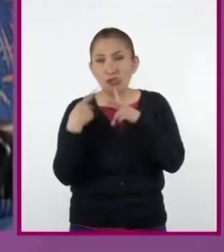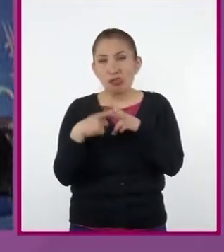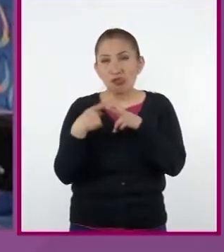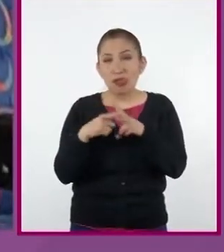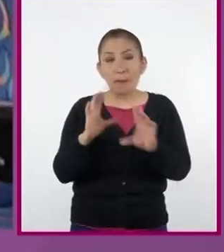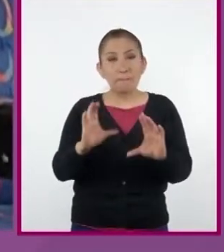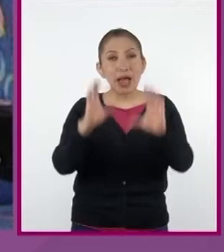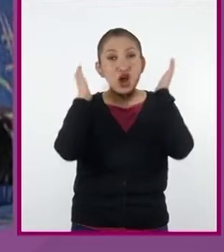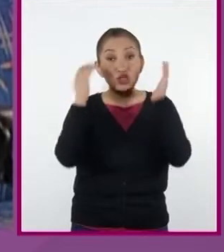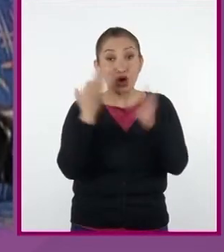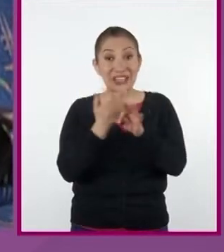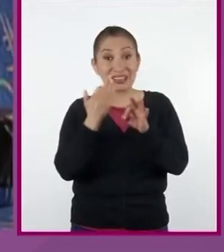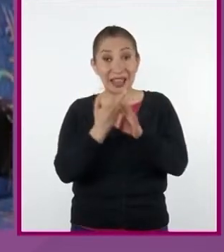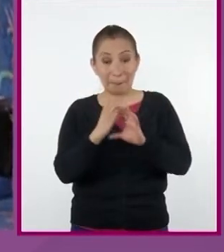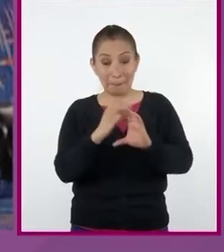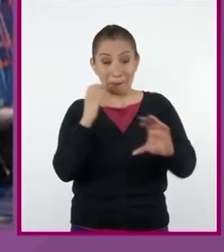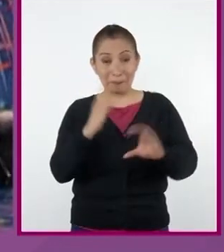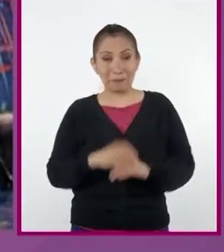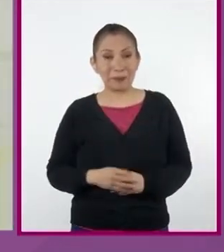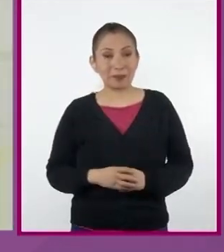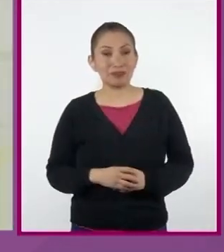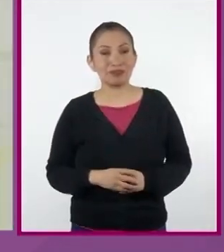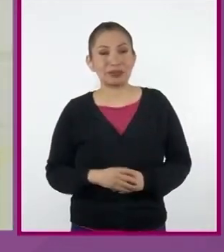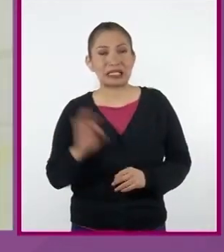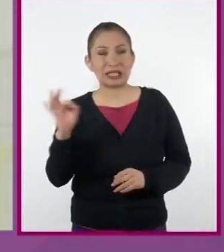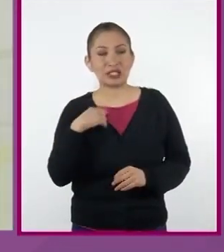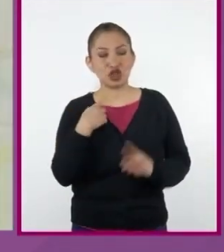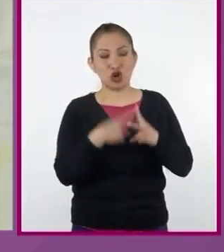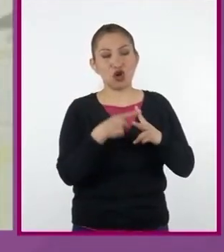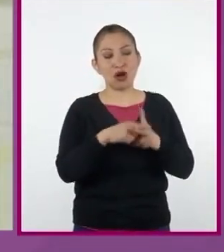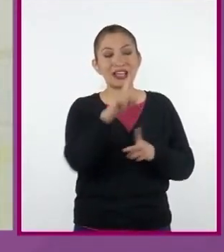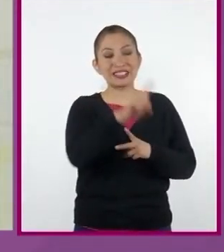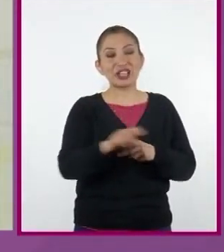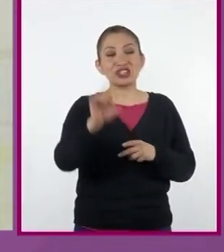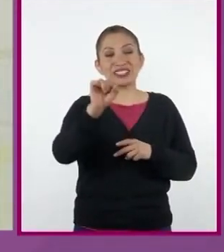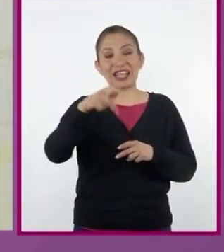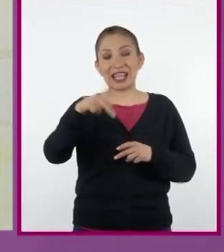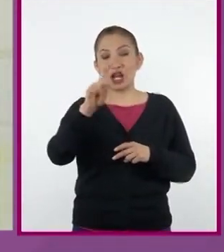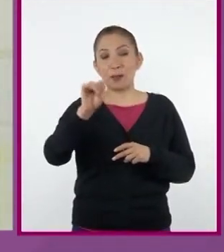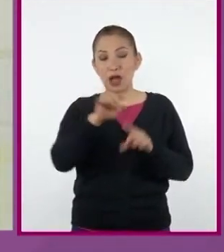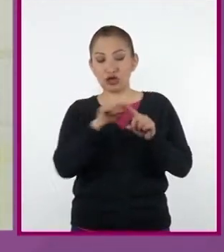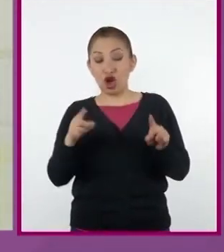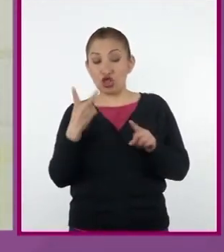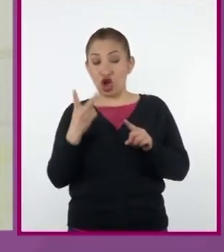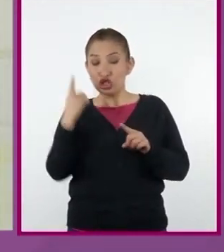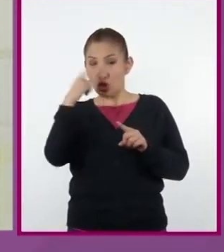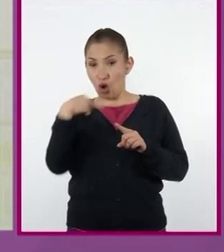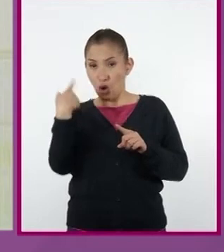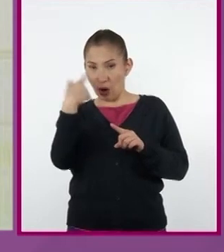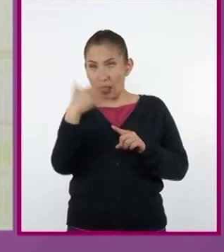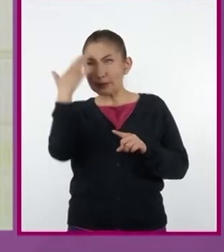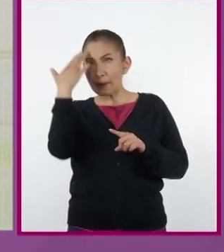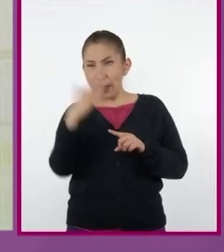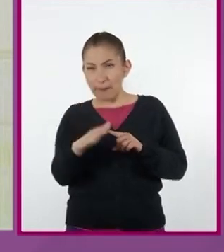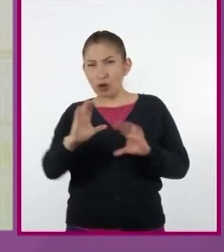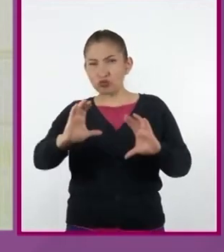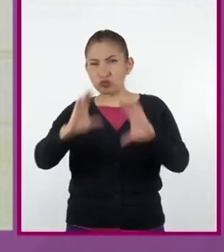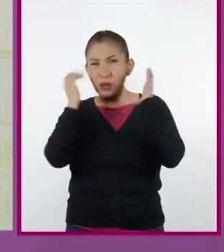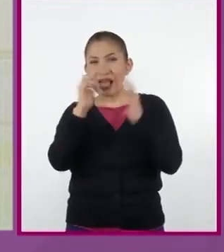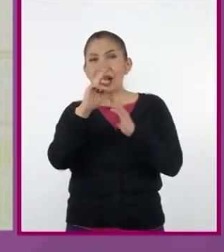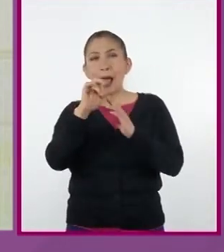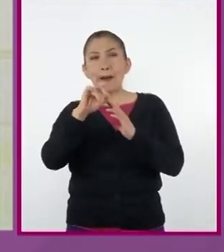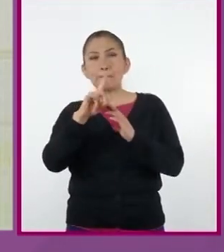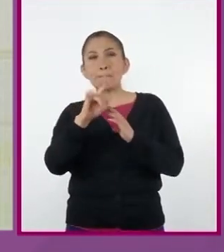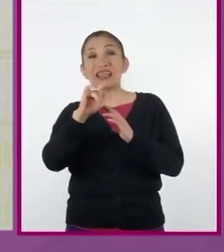a qué velocidad vamos. Si dividimos 160 kilómetros entre 2 horas, sabemos que la rapidez que lleva